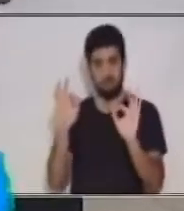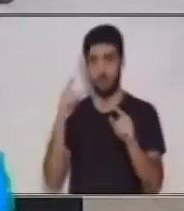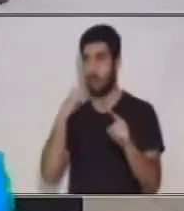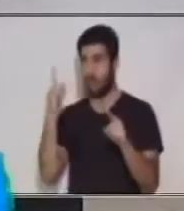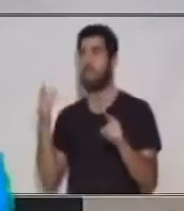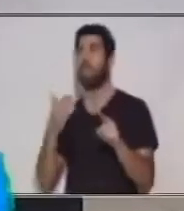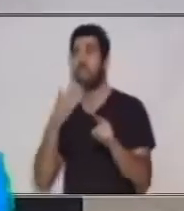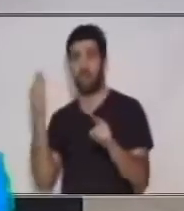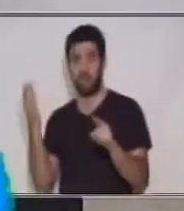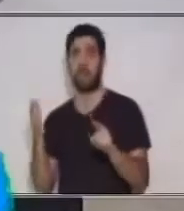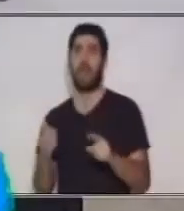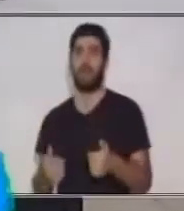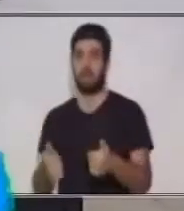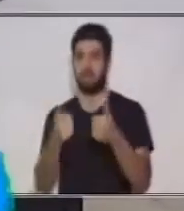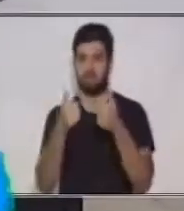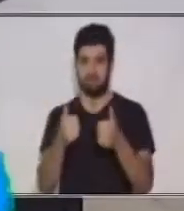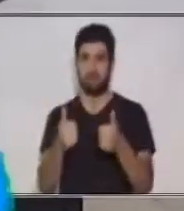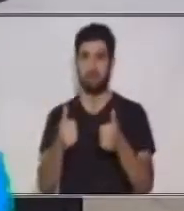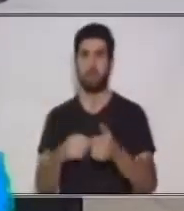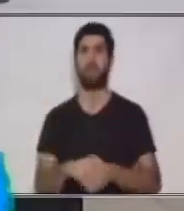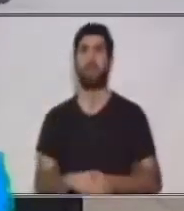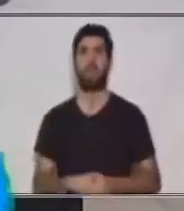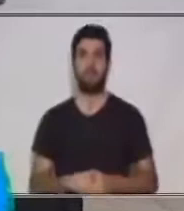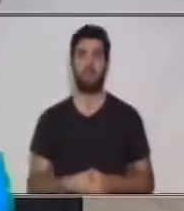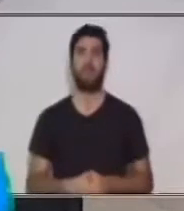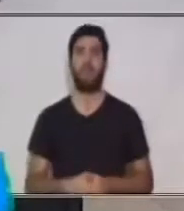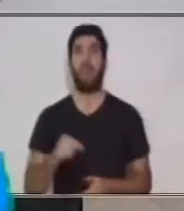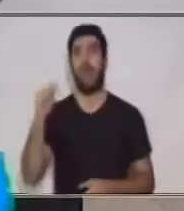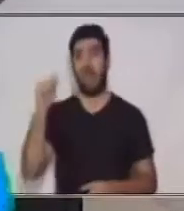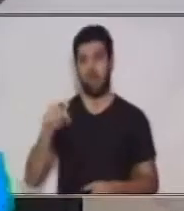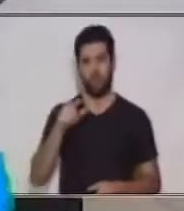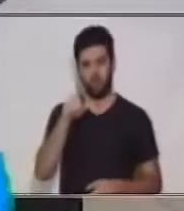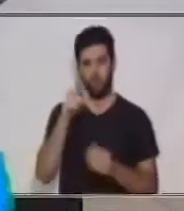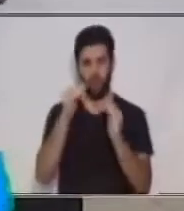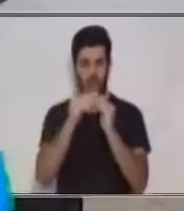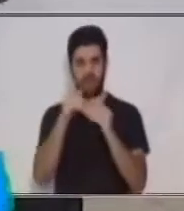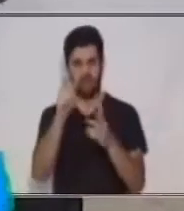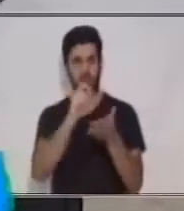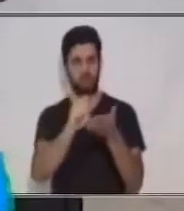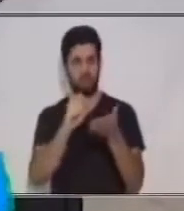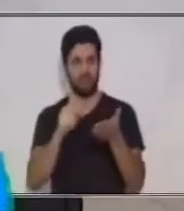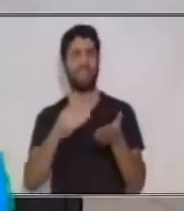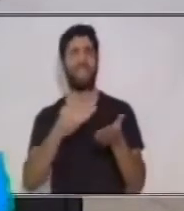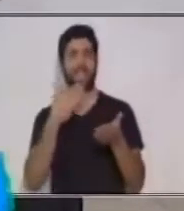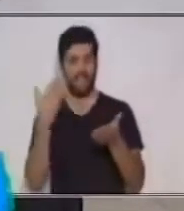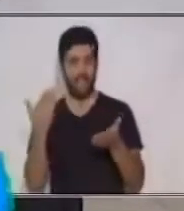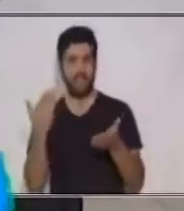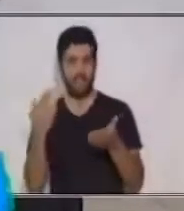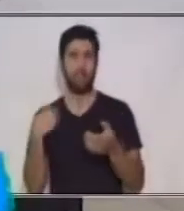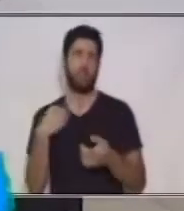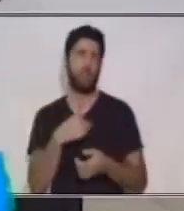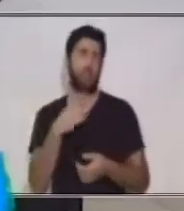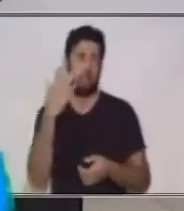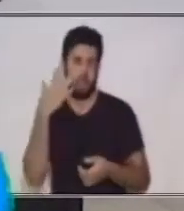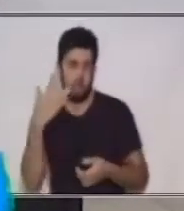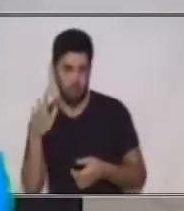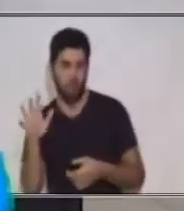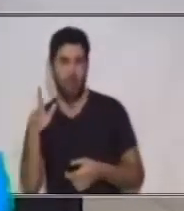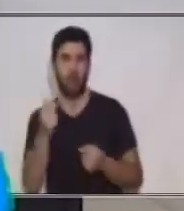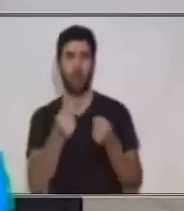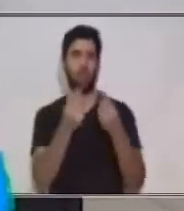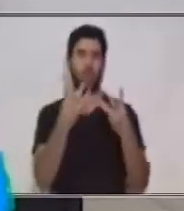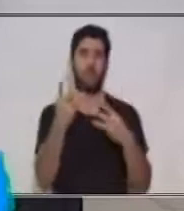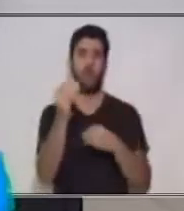fácil. Yo creo que para ti resultaría muy fácil hacer estas operaciones en tu casa. Incluso podríamos probar cambiar un poco los